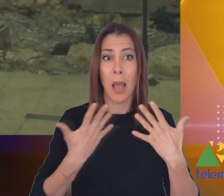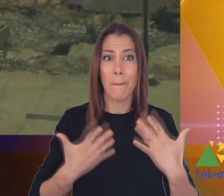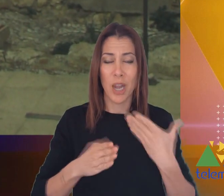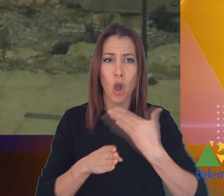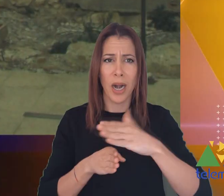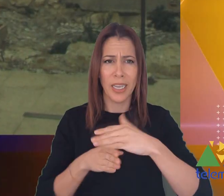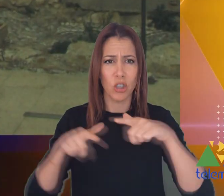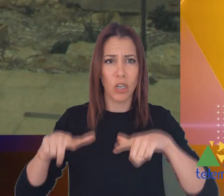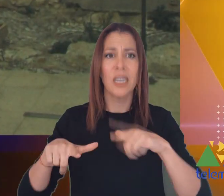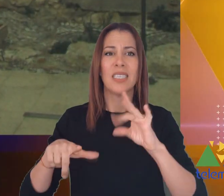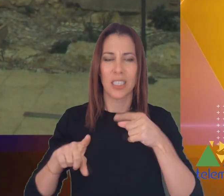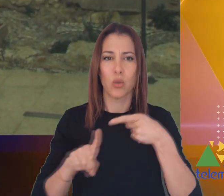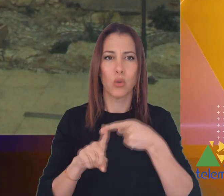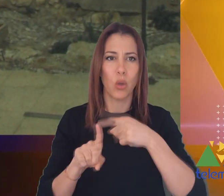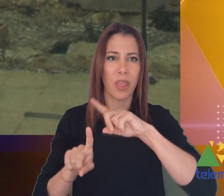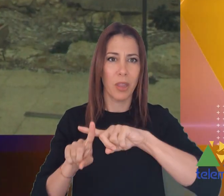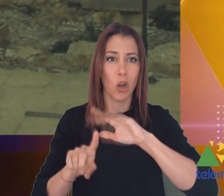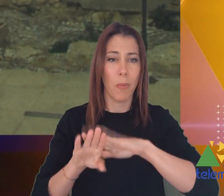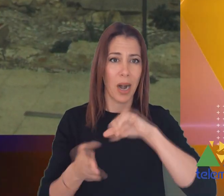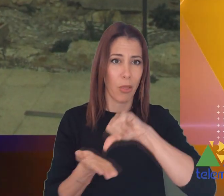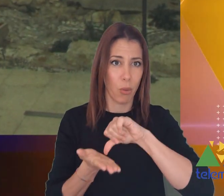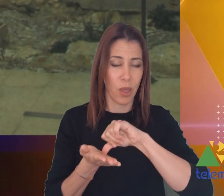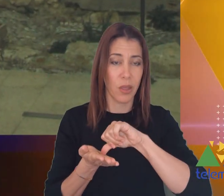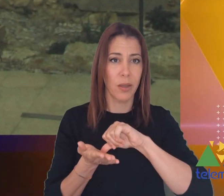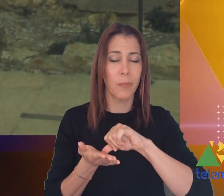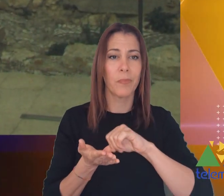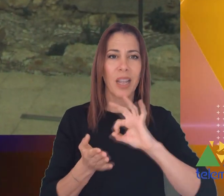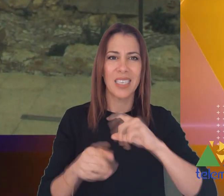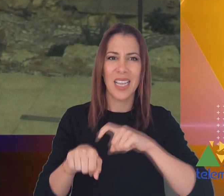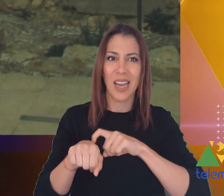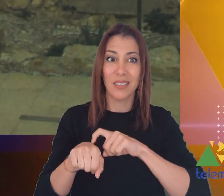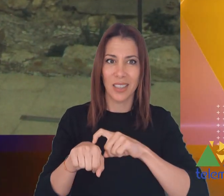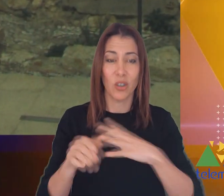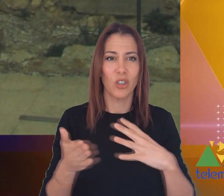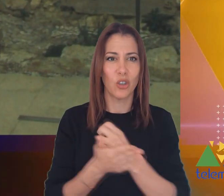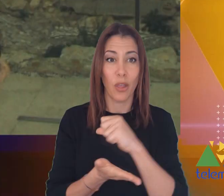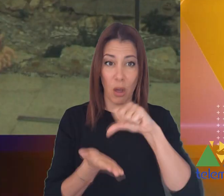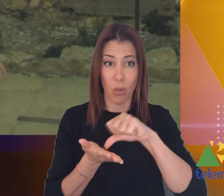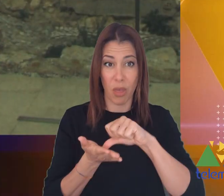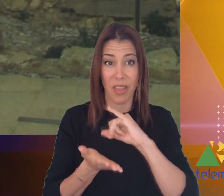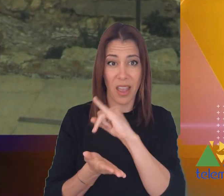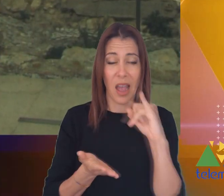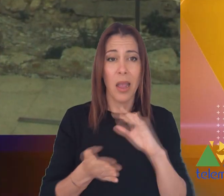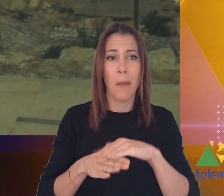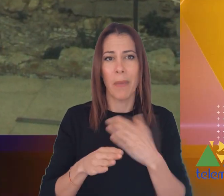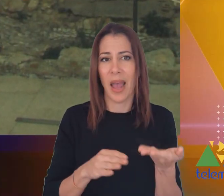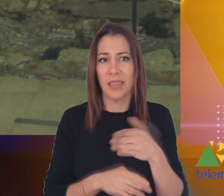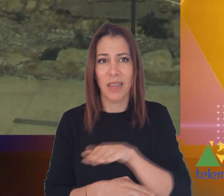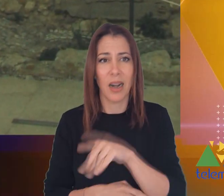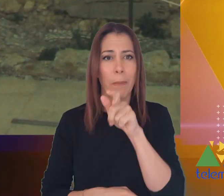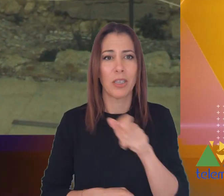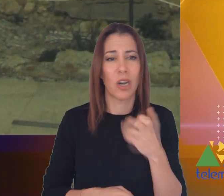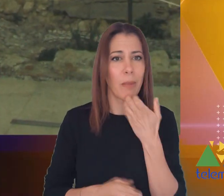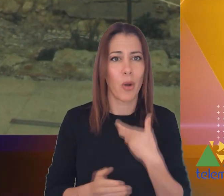que se usó como cementerio para la ciudad, el cementerio característico que todas las ciudades tenían para enterrar pues aquella gente